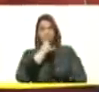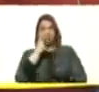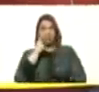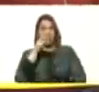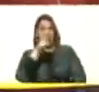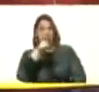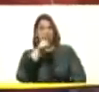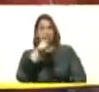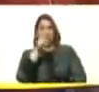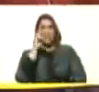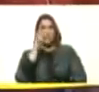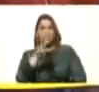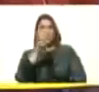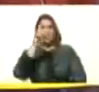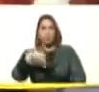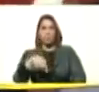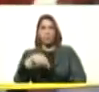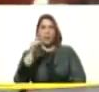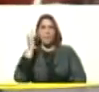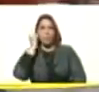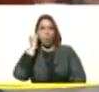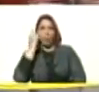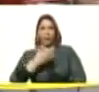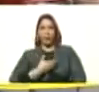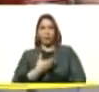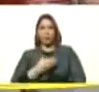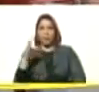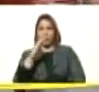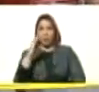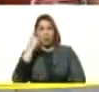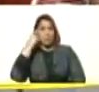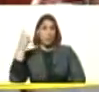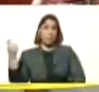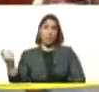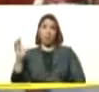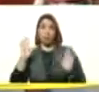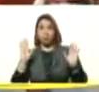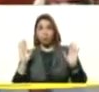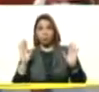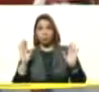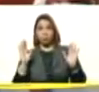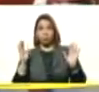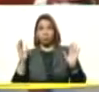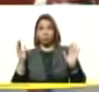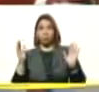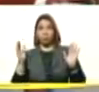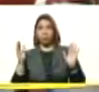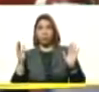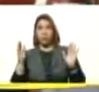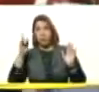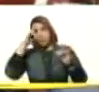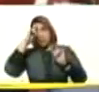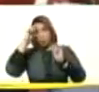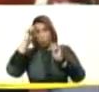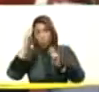a ti también, Carmen Meléndez. Me imagino que Jane Story los llamó para reconocer su